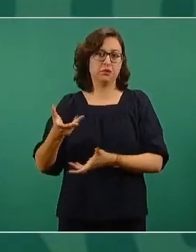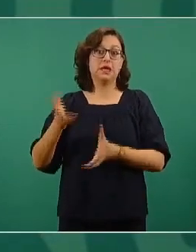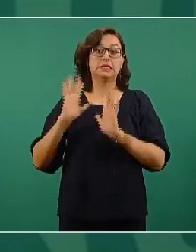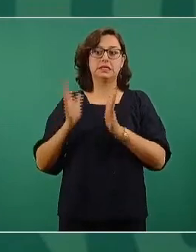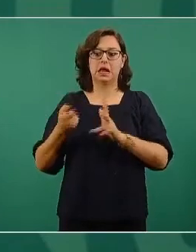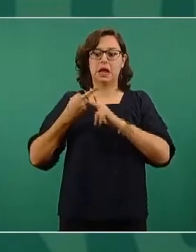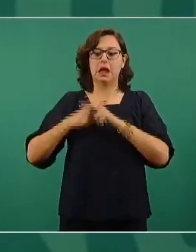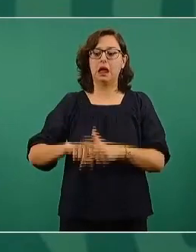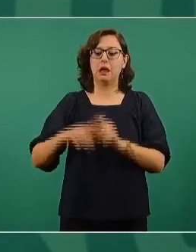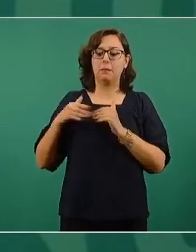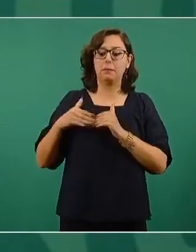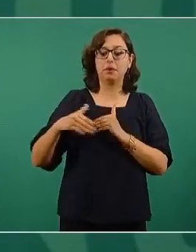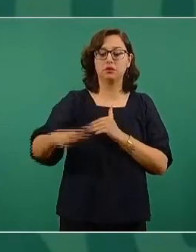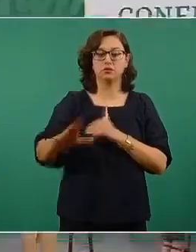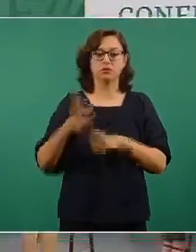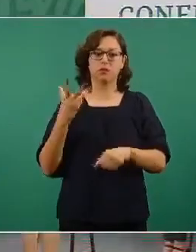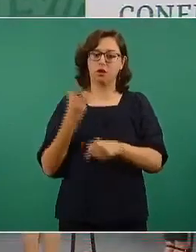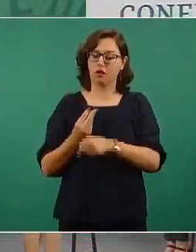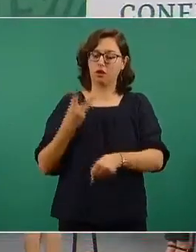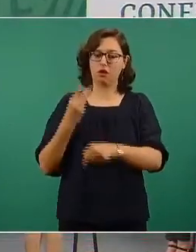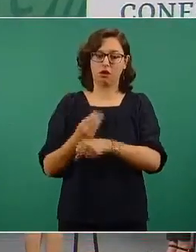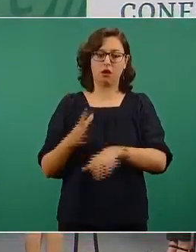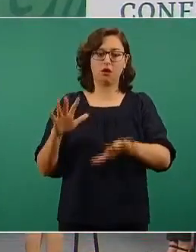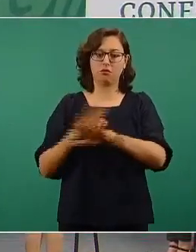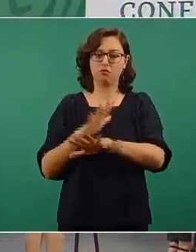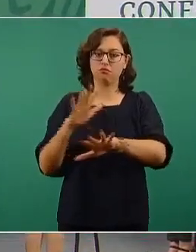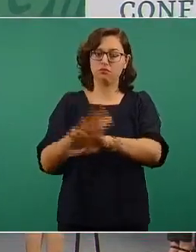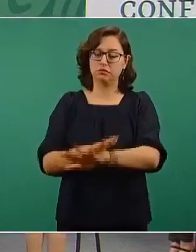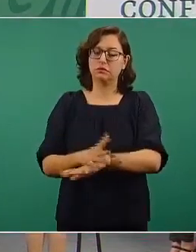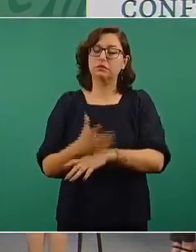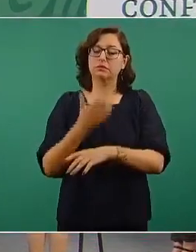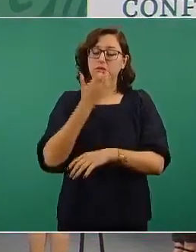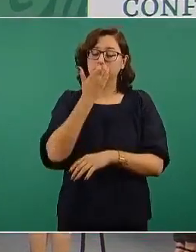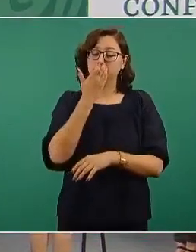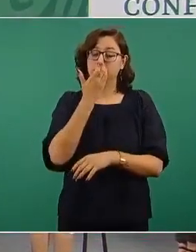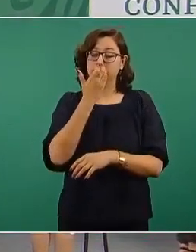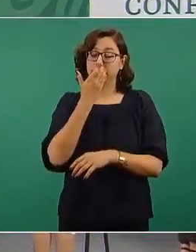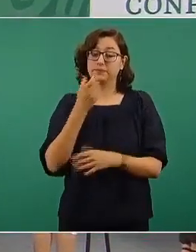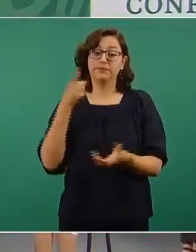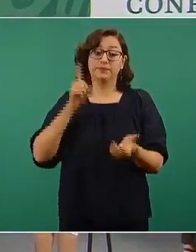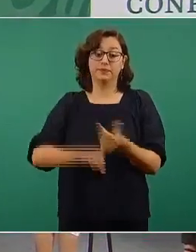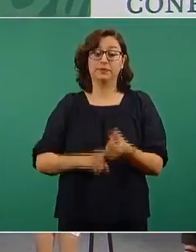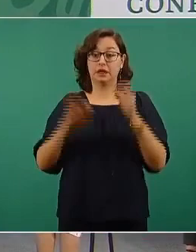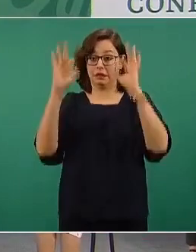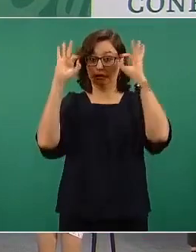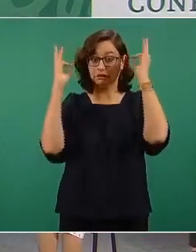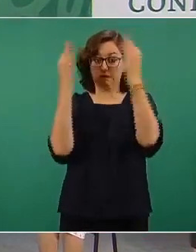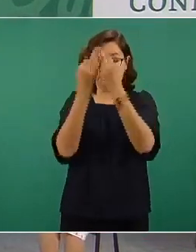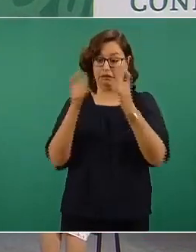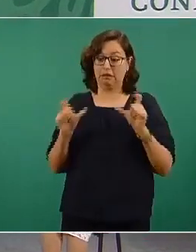funcionarios de aduanas. O sea, no quiero generalizar, pero sí habían